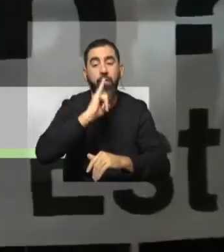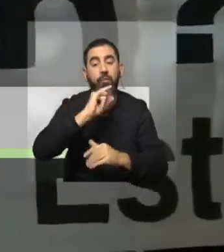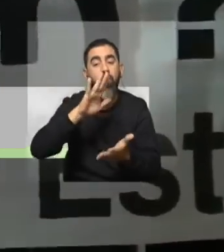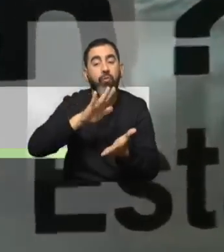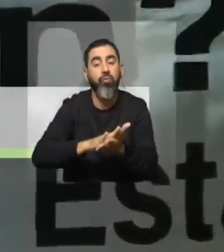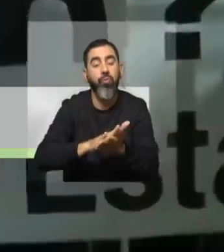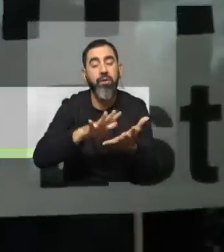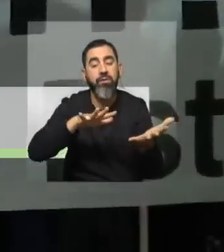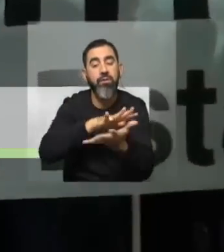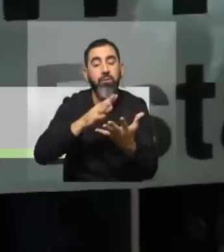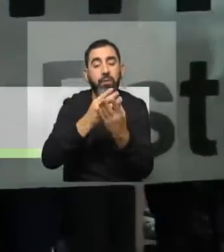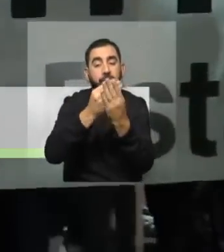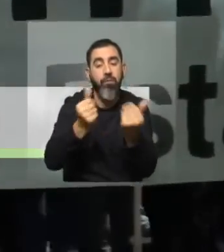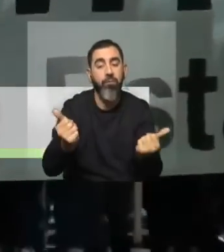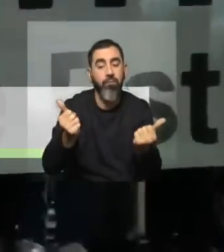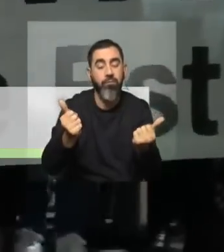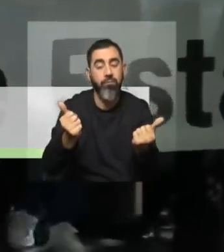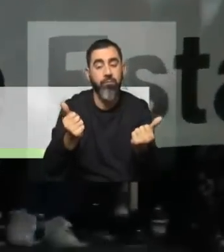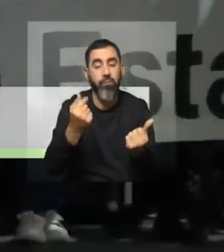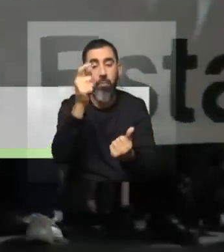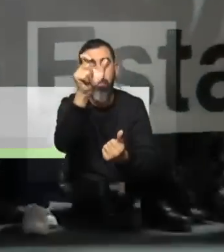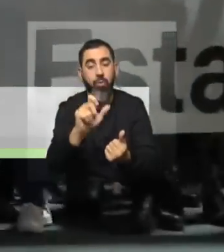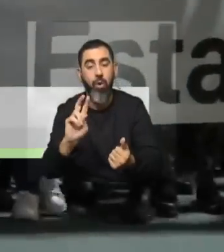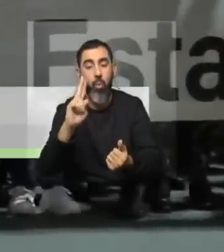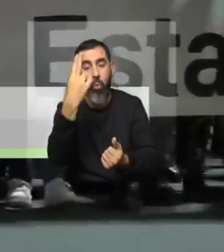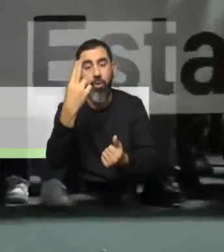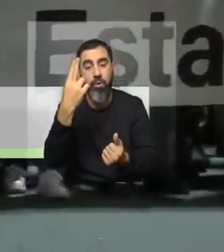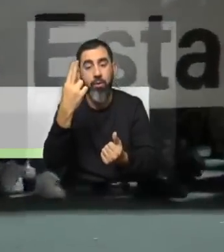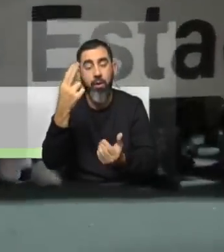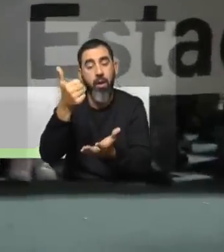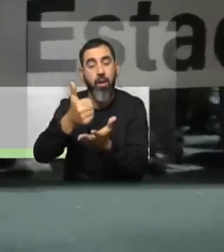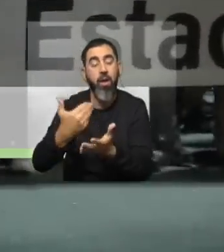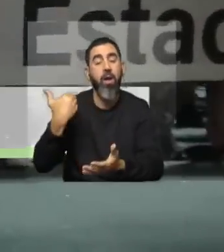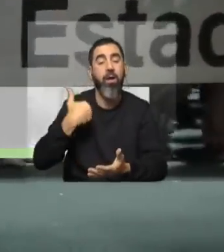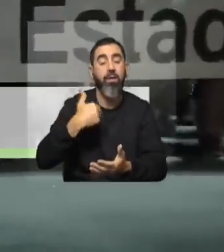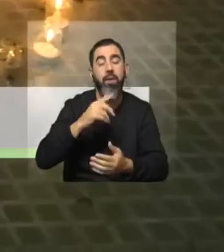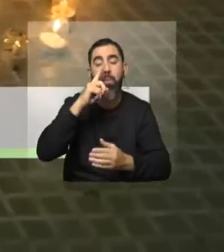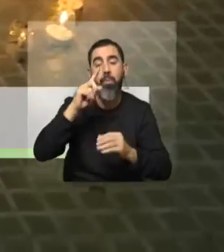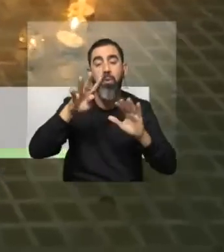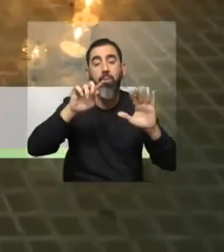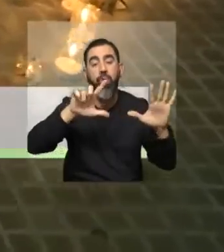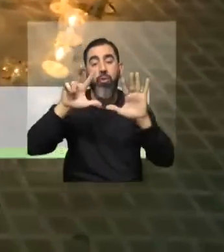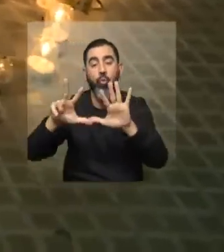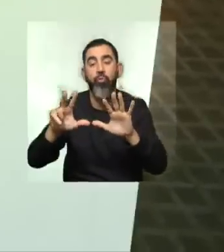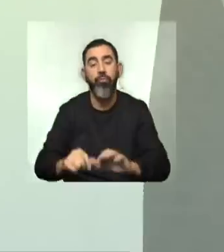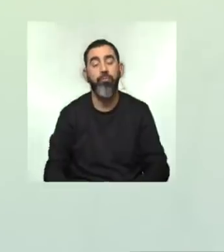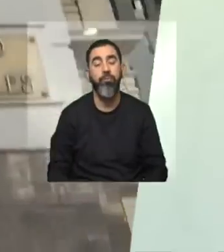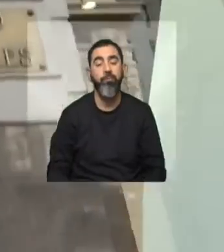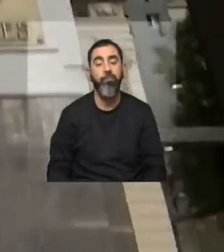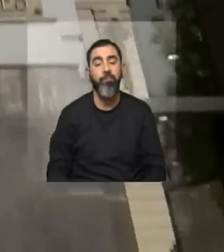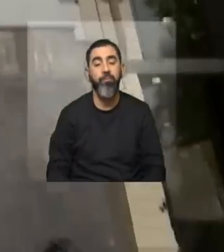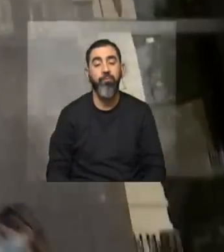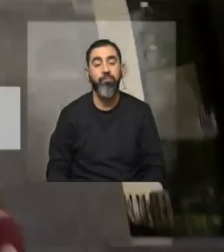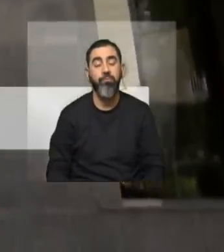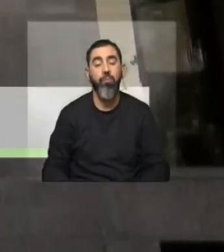sobre las circunstancias de desaparición forzada de un ciudadano uruguayo ocurrida en Argentina en 1978.